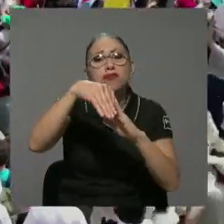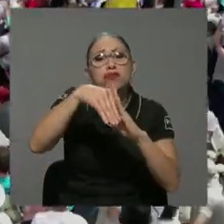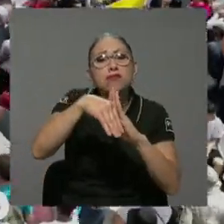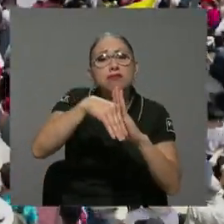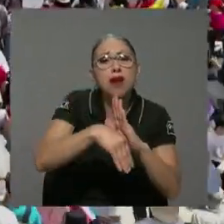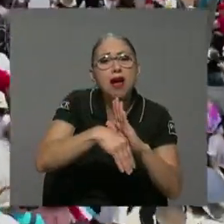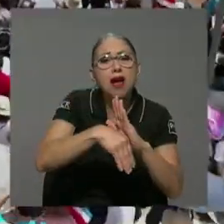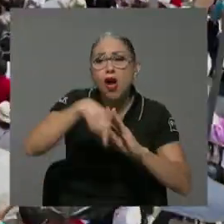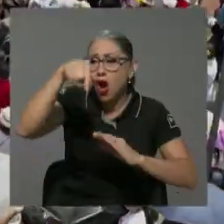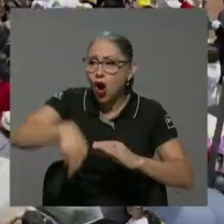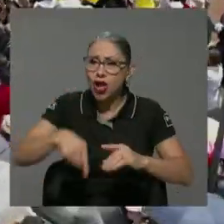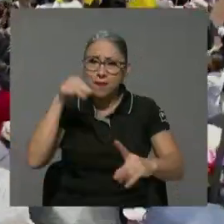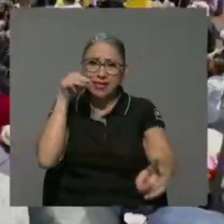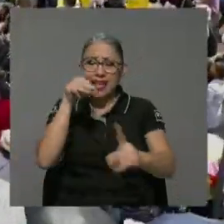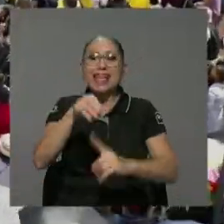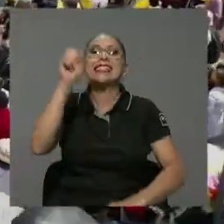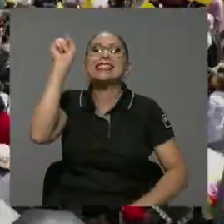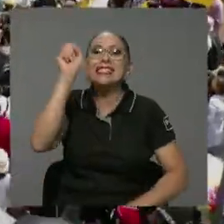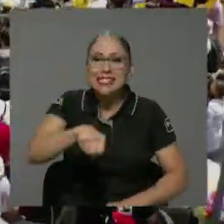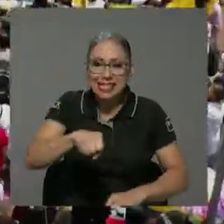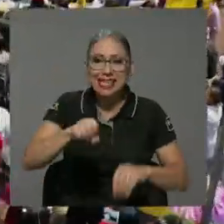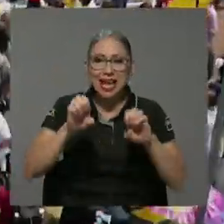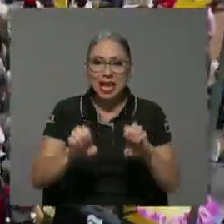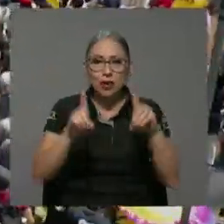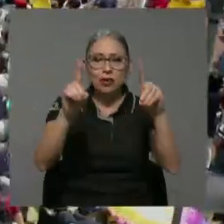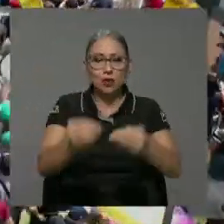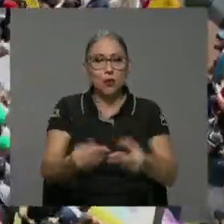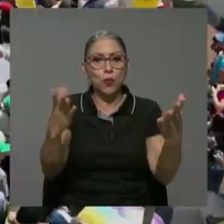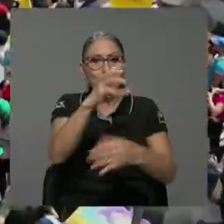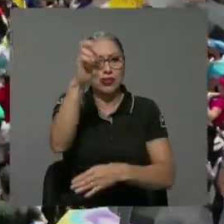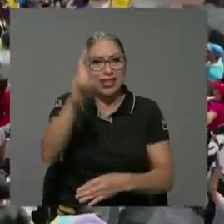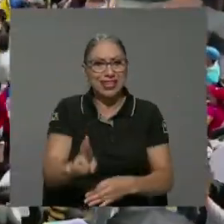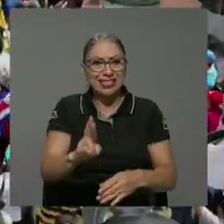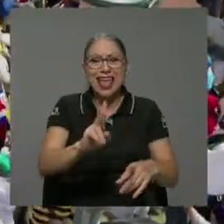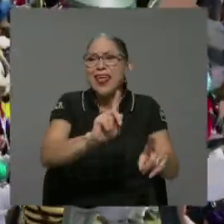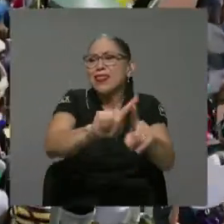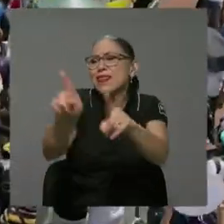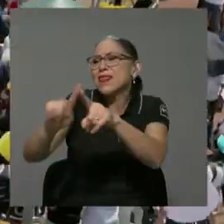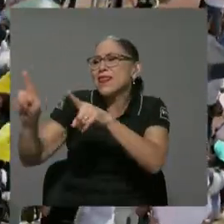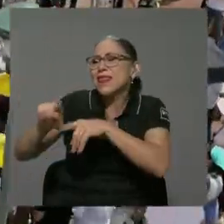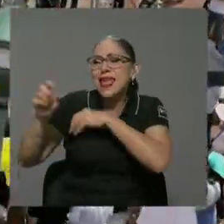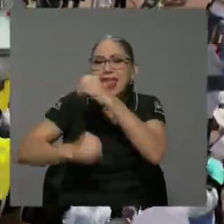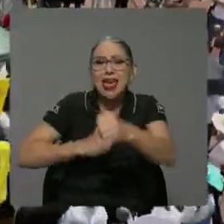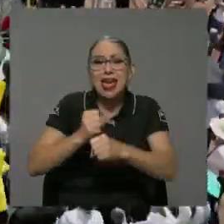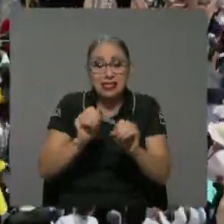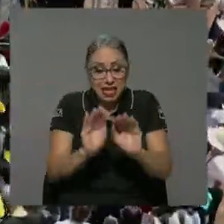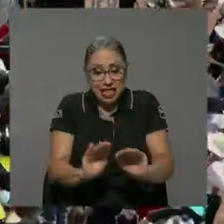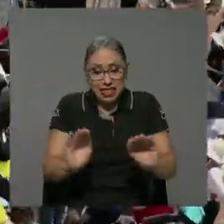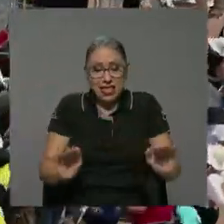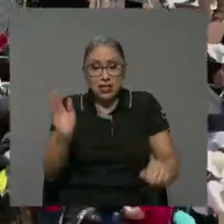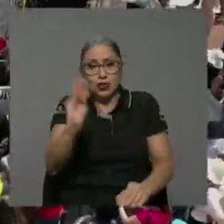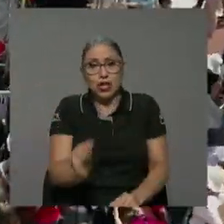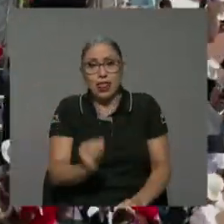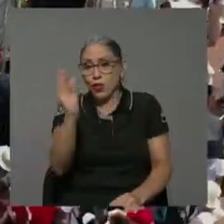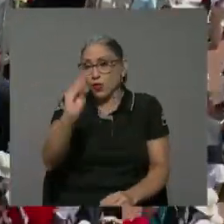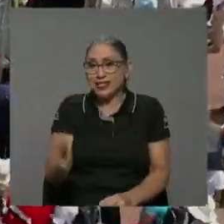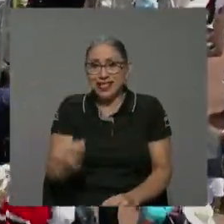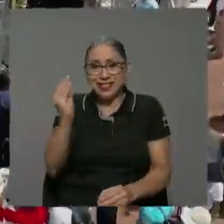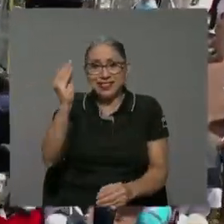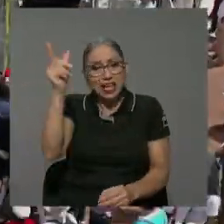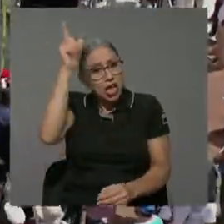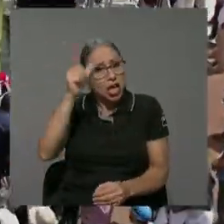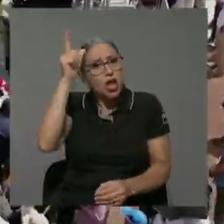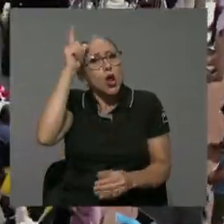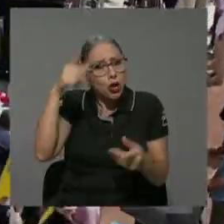educación pública costarricense en todas las edades, niños, adolescentes y por supuesto a los jóvenes que llegan a